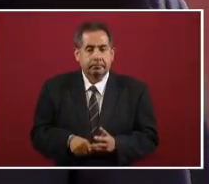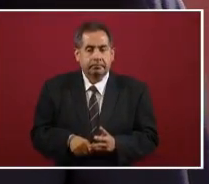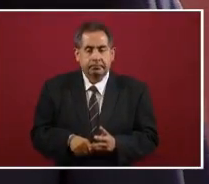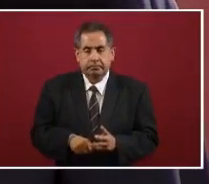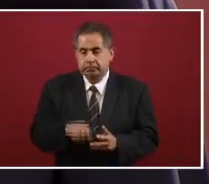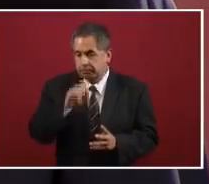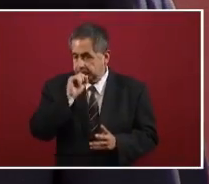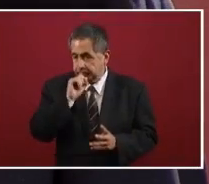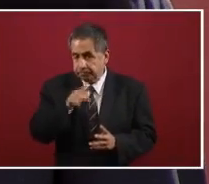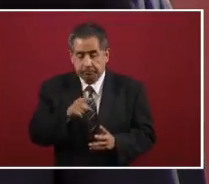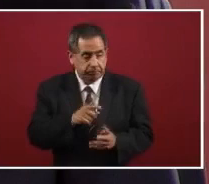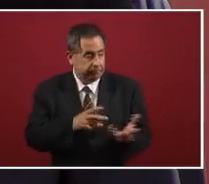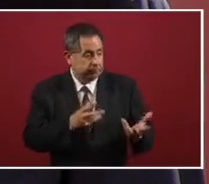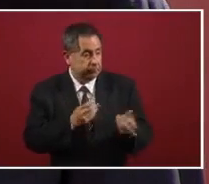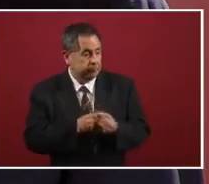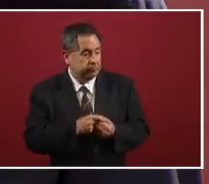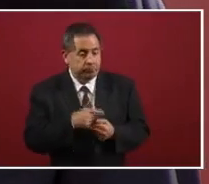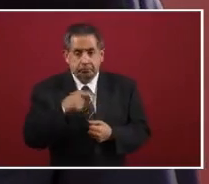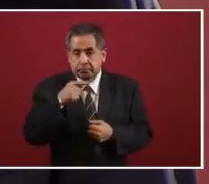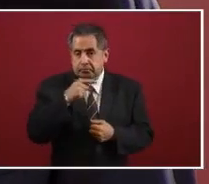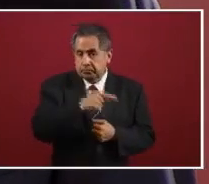También me estoy reuniendo con